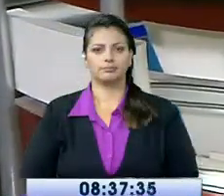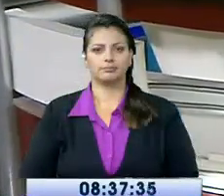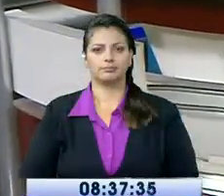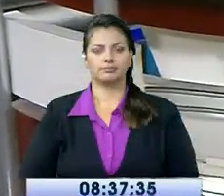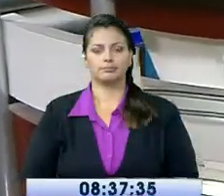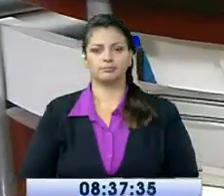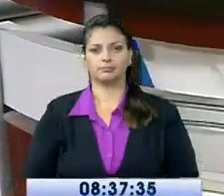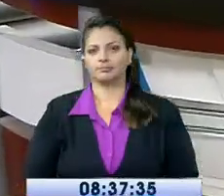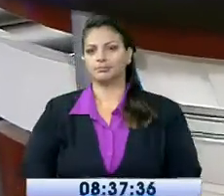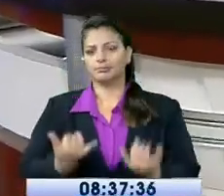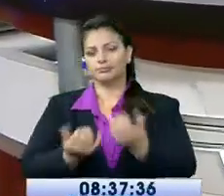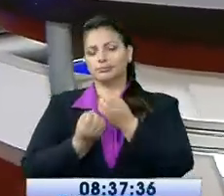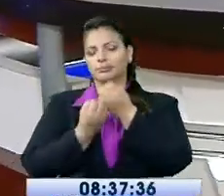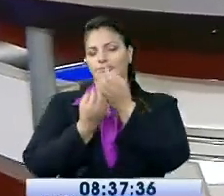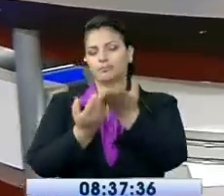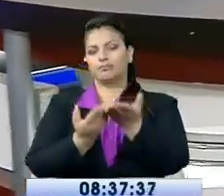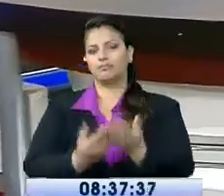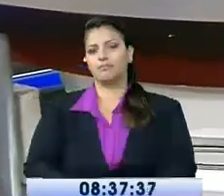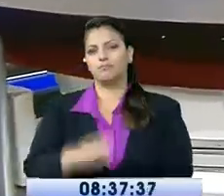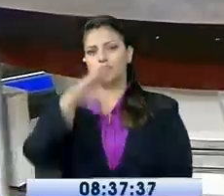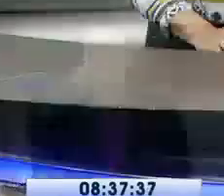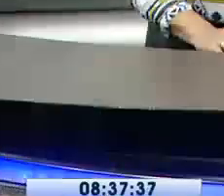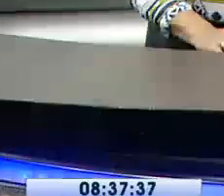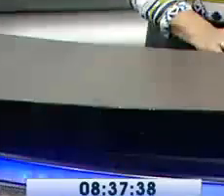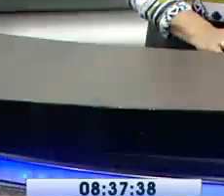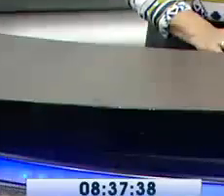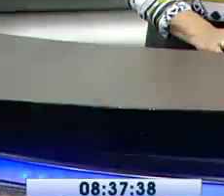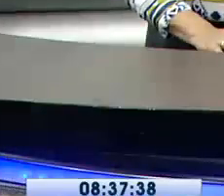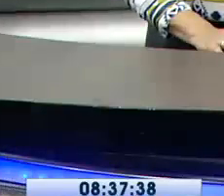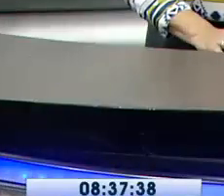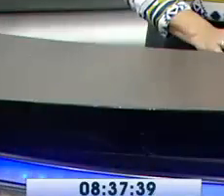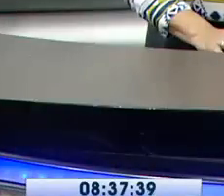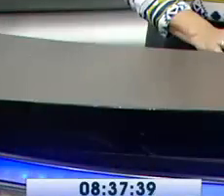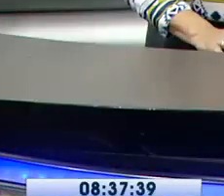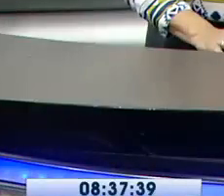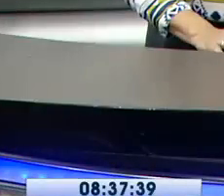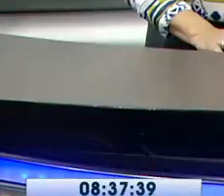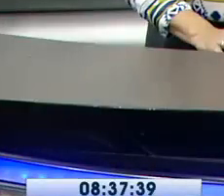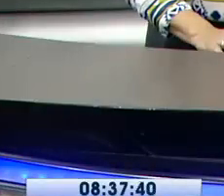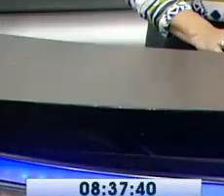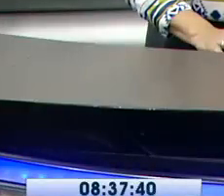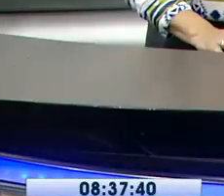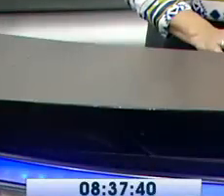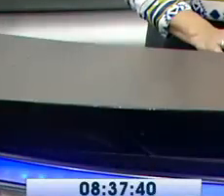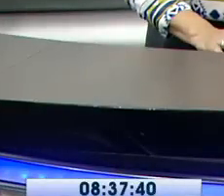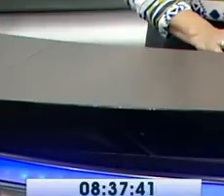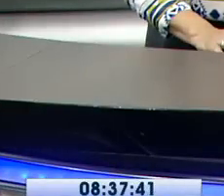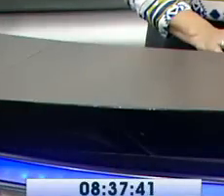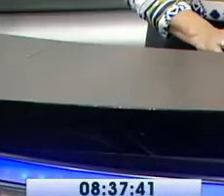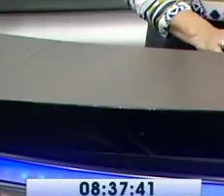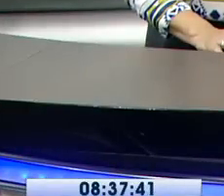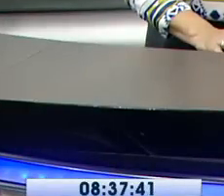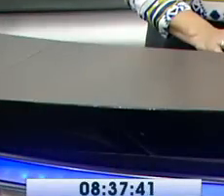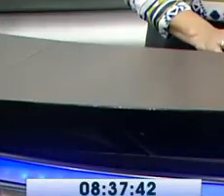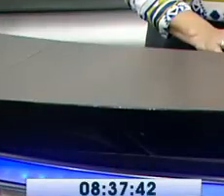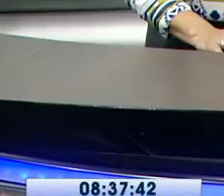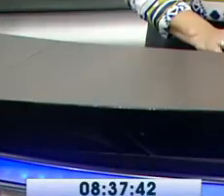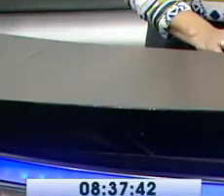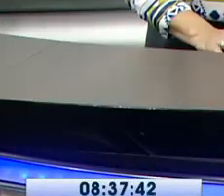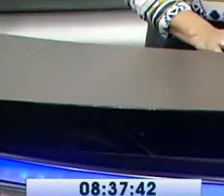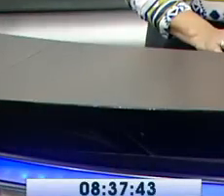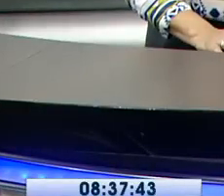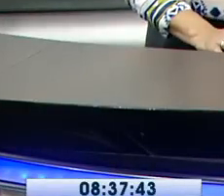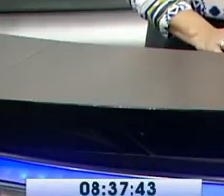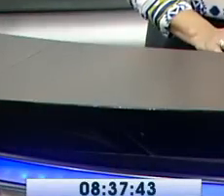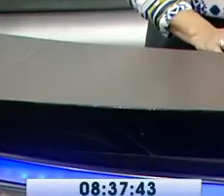Les informamos que cientos de dosis de droga fueron decomisadas durante un operativo antinarcótico llevado a cabo en el sector de la Florida, al noroeste de